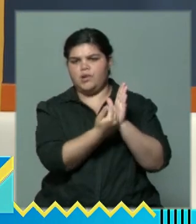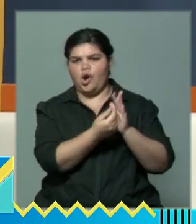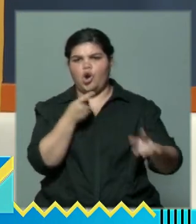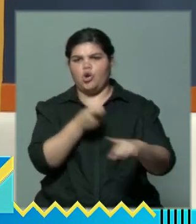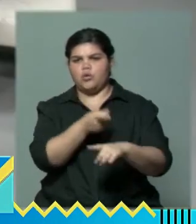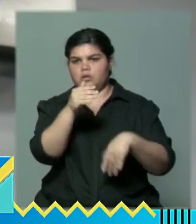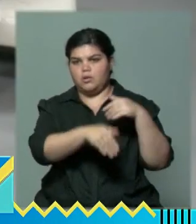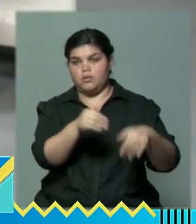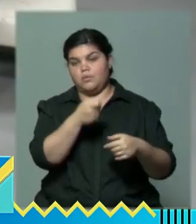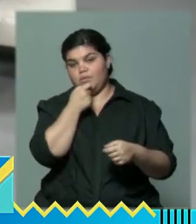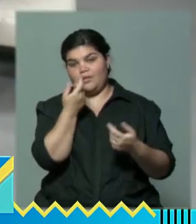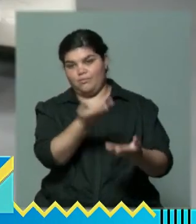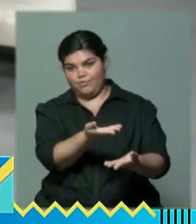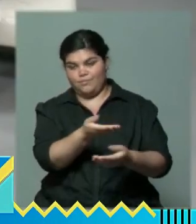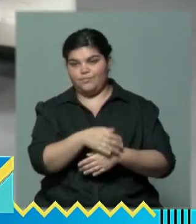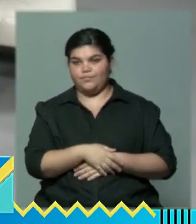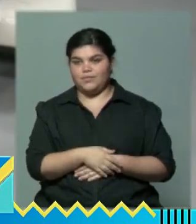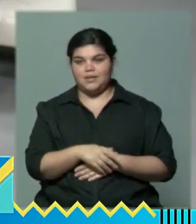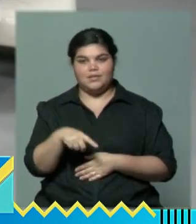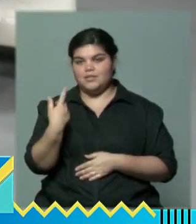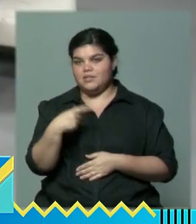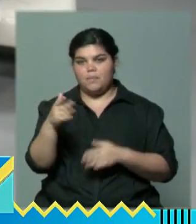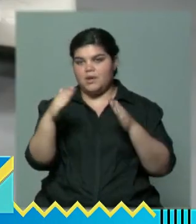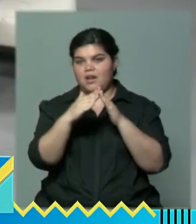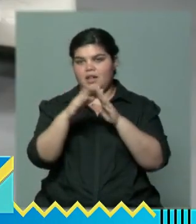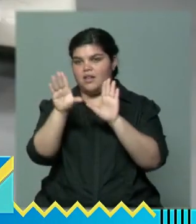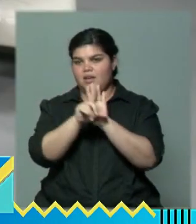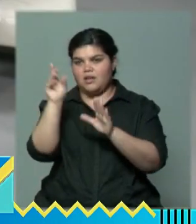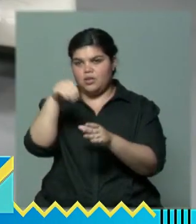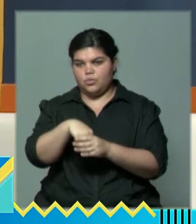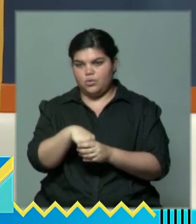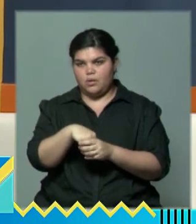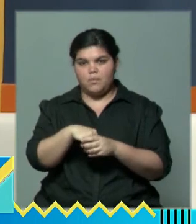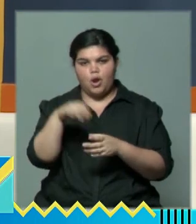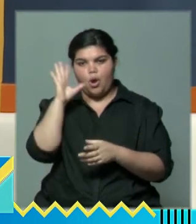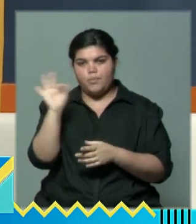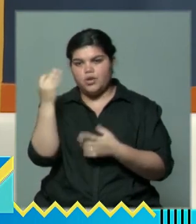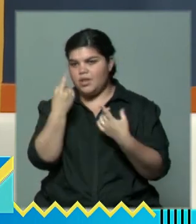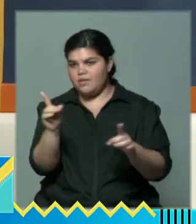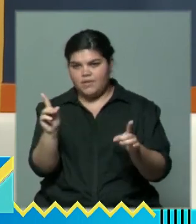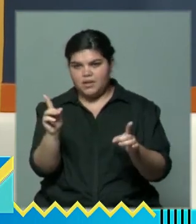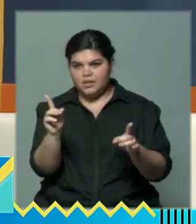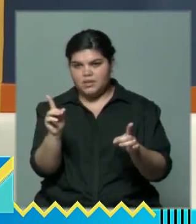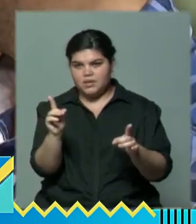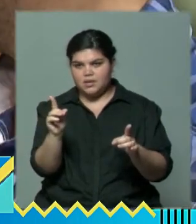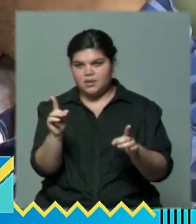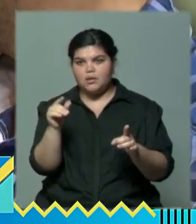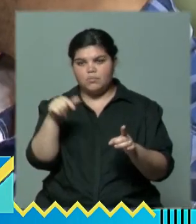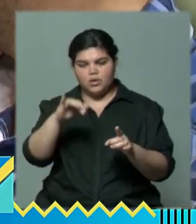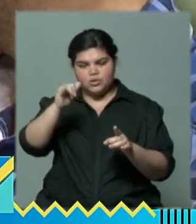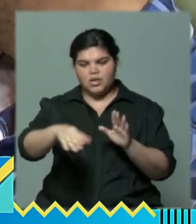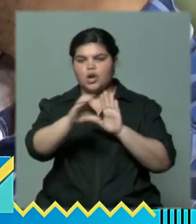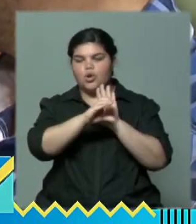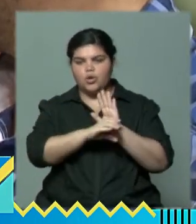digamos. Eso nos pasa a diario en la legislatura, digamos, pero son concepciones distintas, pero creo que se puede lograr código de convivencia, todo,